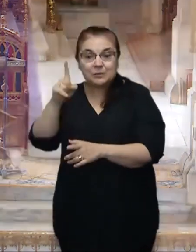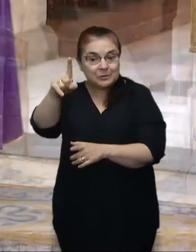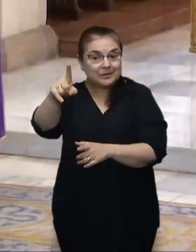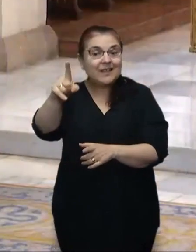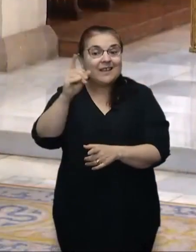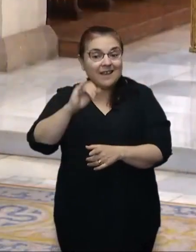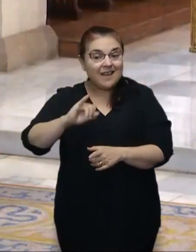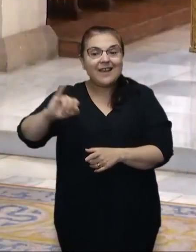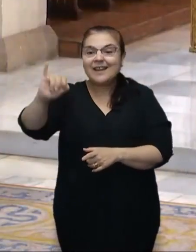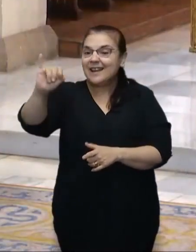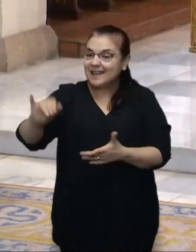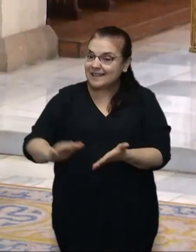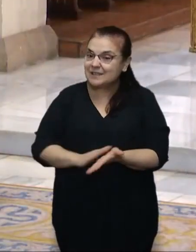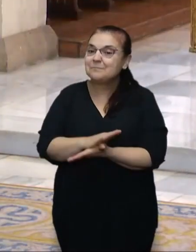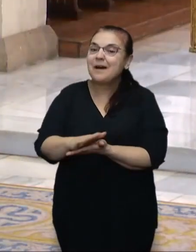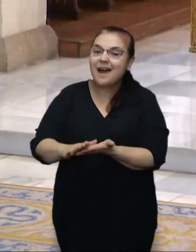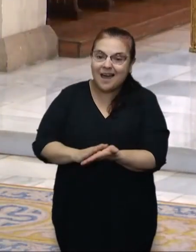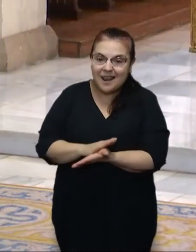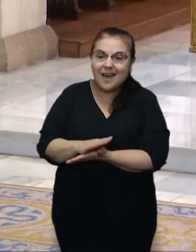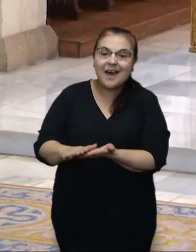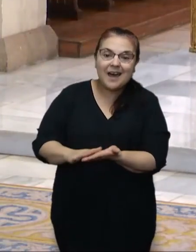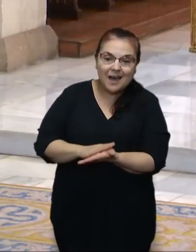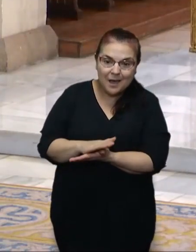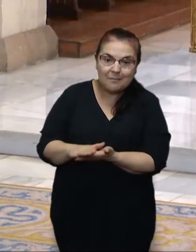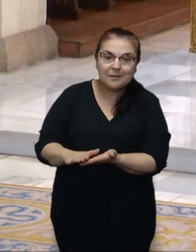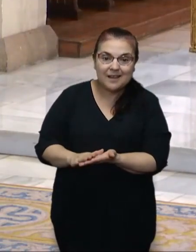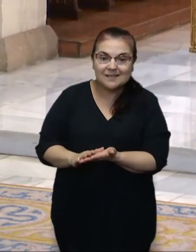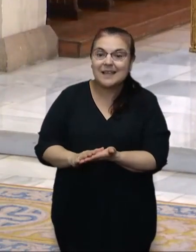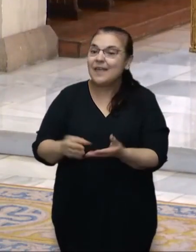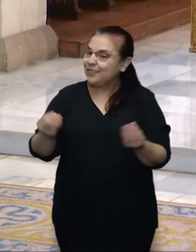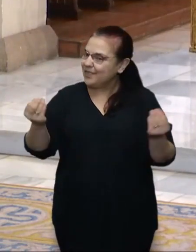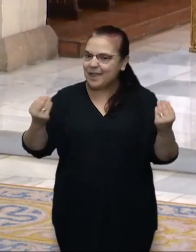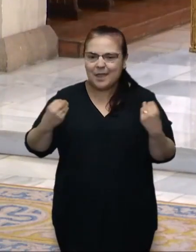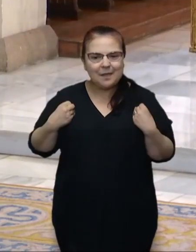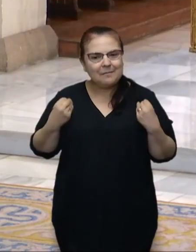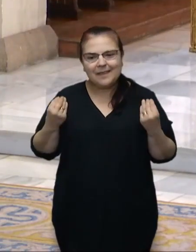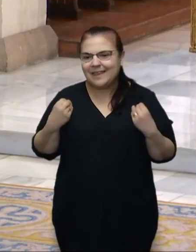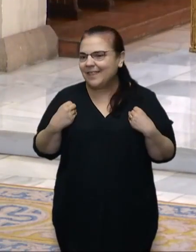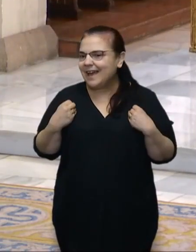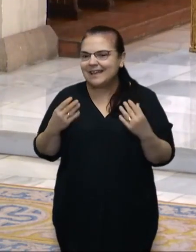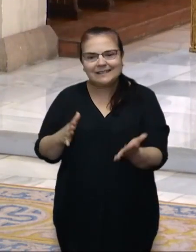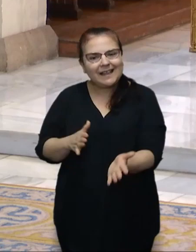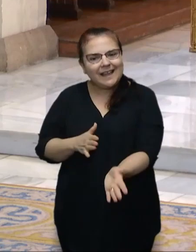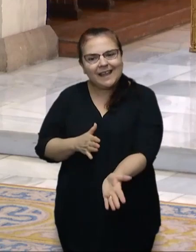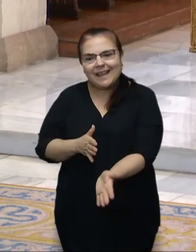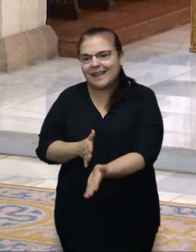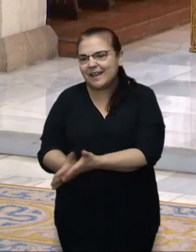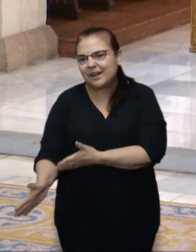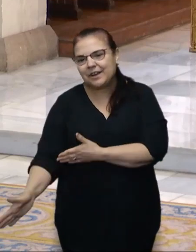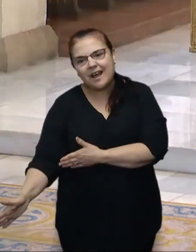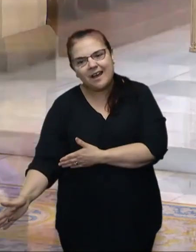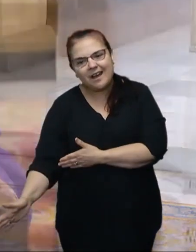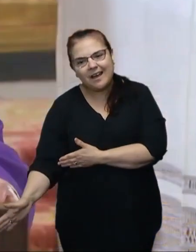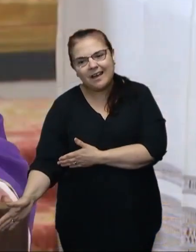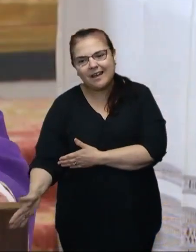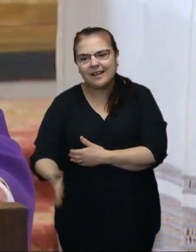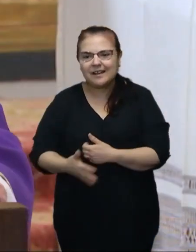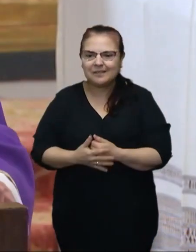Jesús, tú tienes palabras de vida